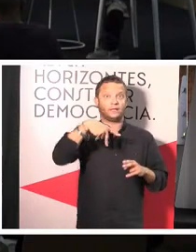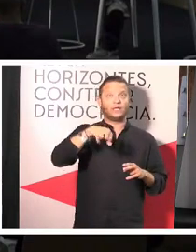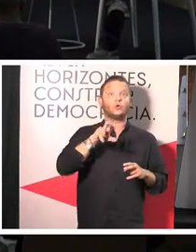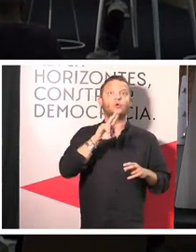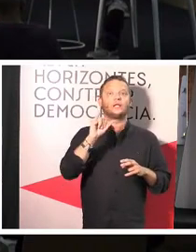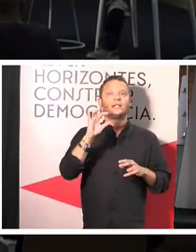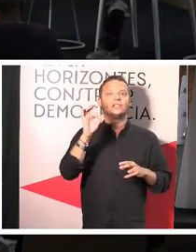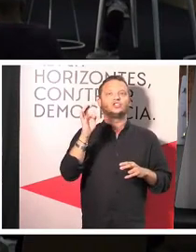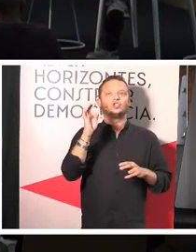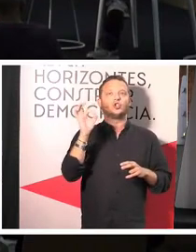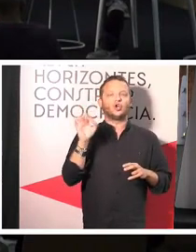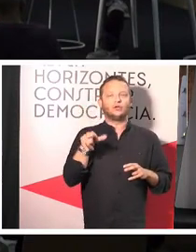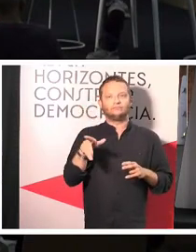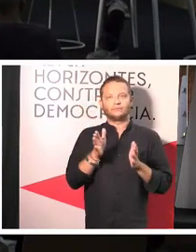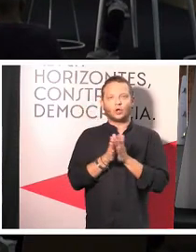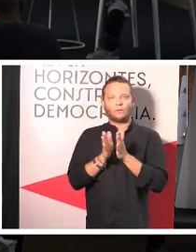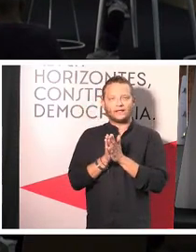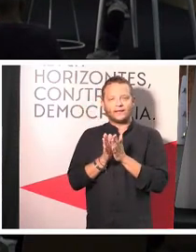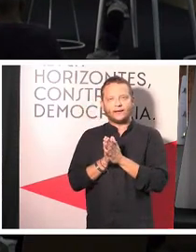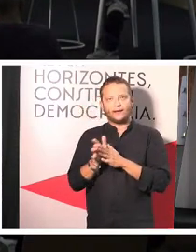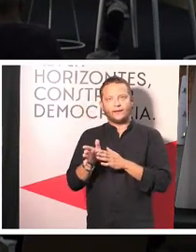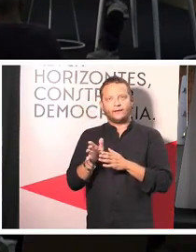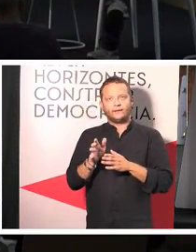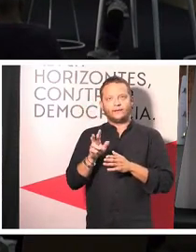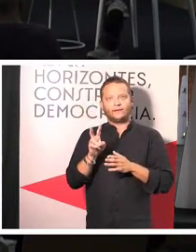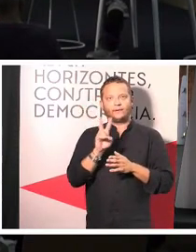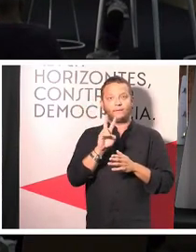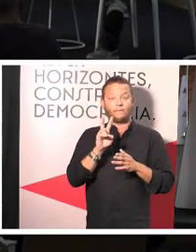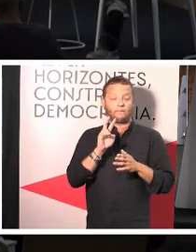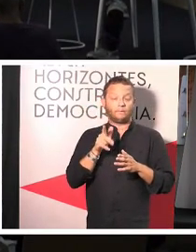Soto, compañera de